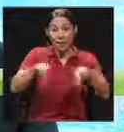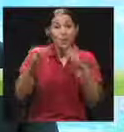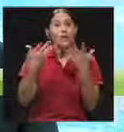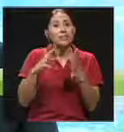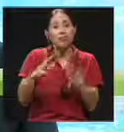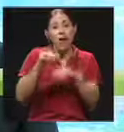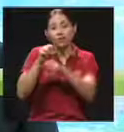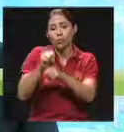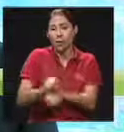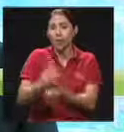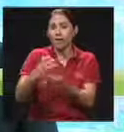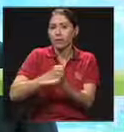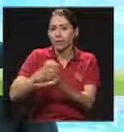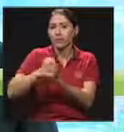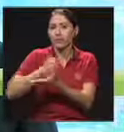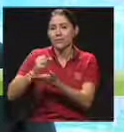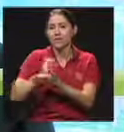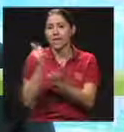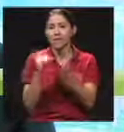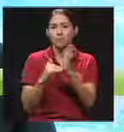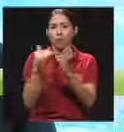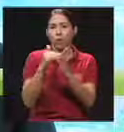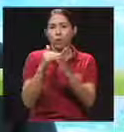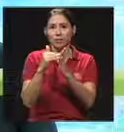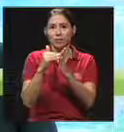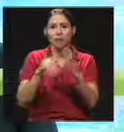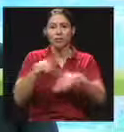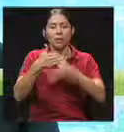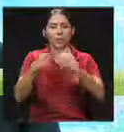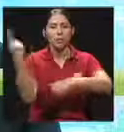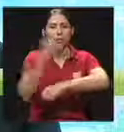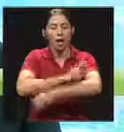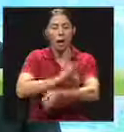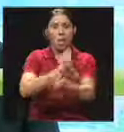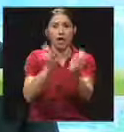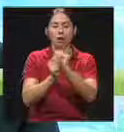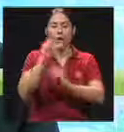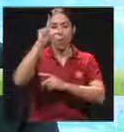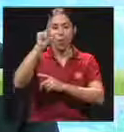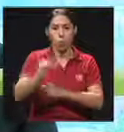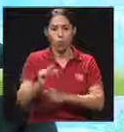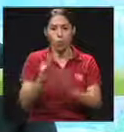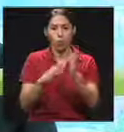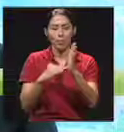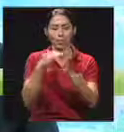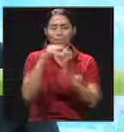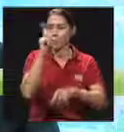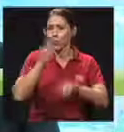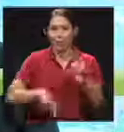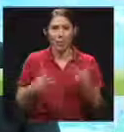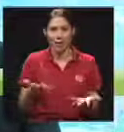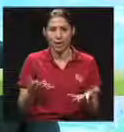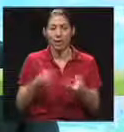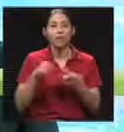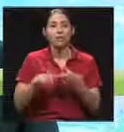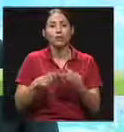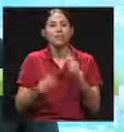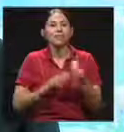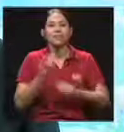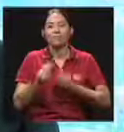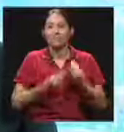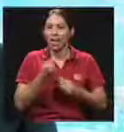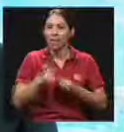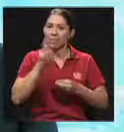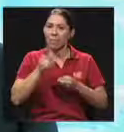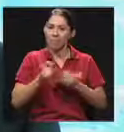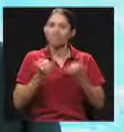idea de lo que iba a ser con un ingreso de 10 millones. O sea, de la noche a la mañana no podríamos aspirar a reducir esa pensión. Entonces, la mayoría de las medidas se tienen que